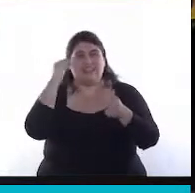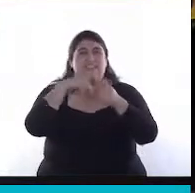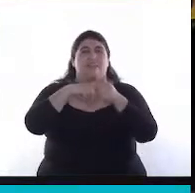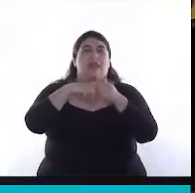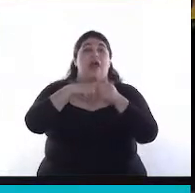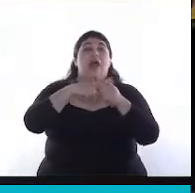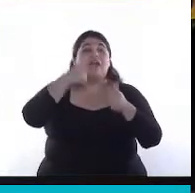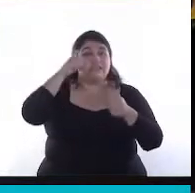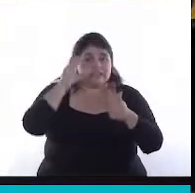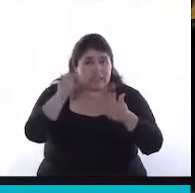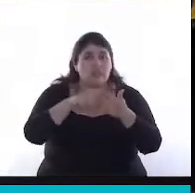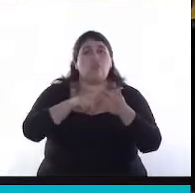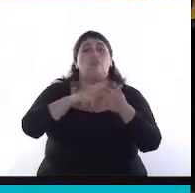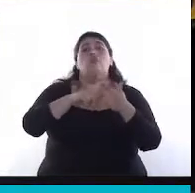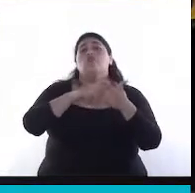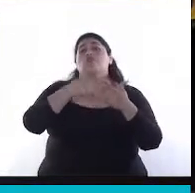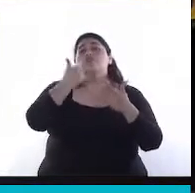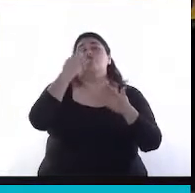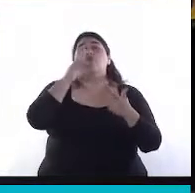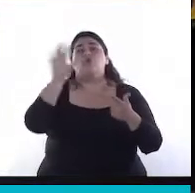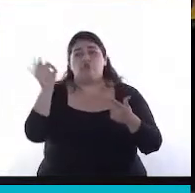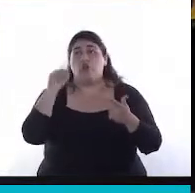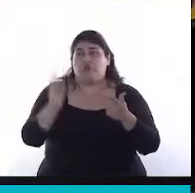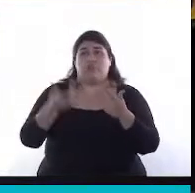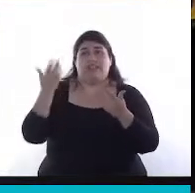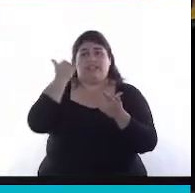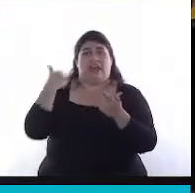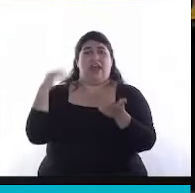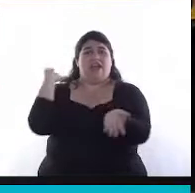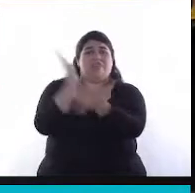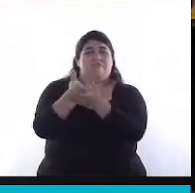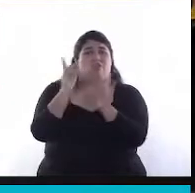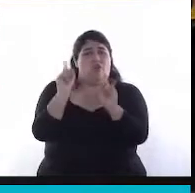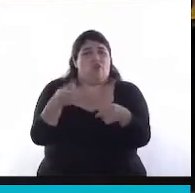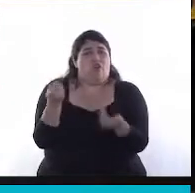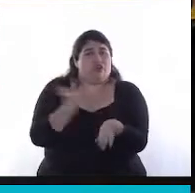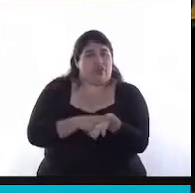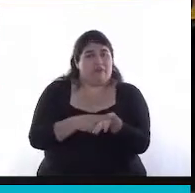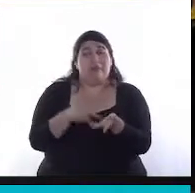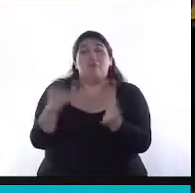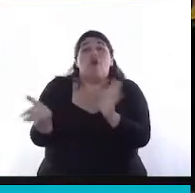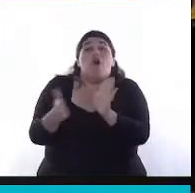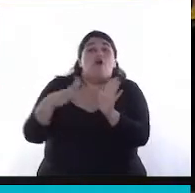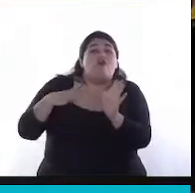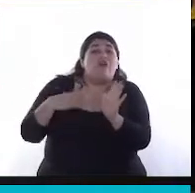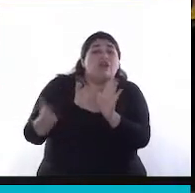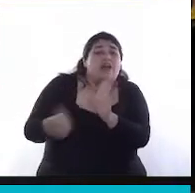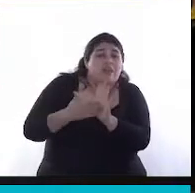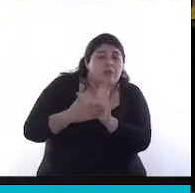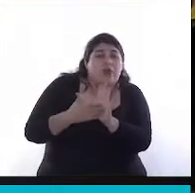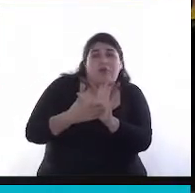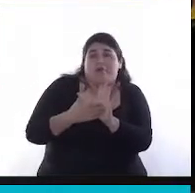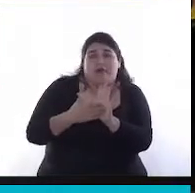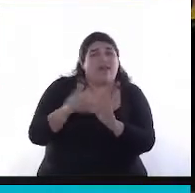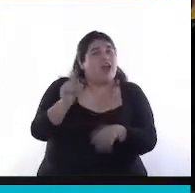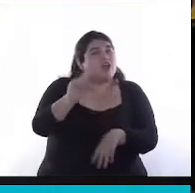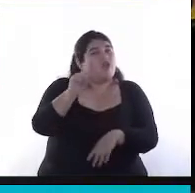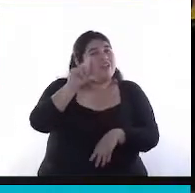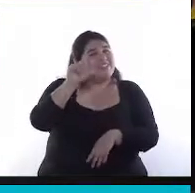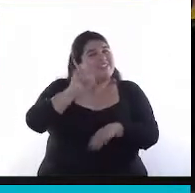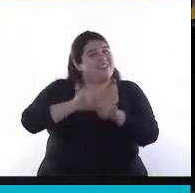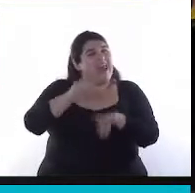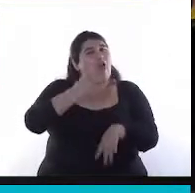también que lo acaban de procesar en una causa donde hace 30 días de dictar la falta de mérito no es low fair son finas